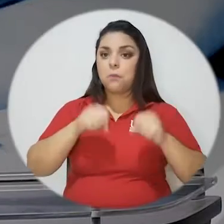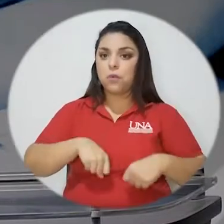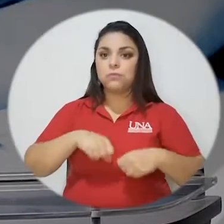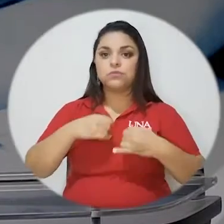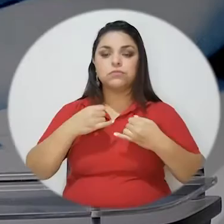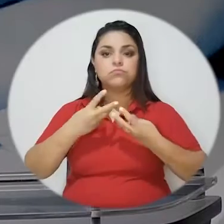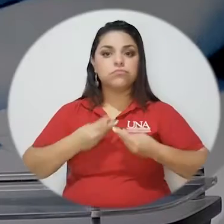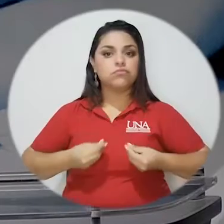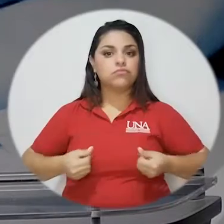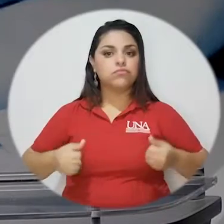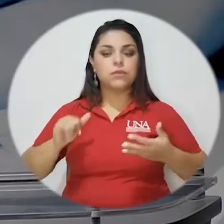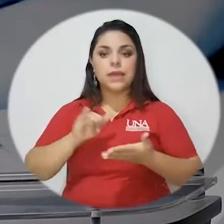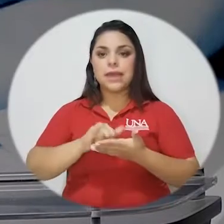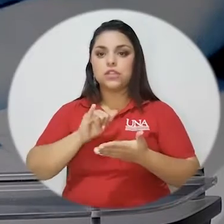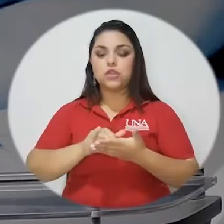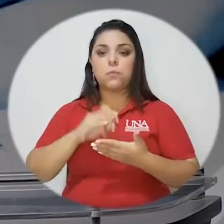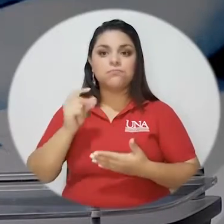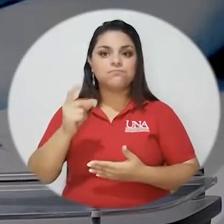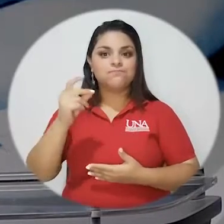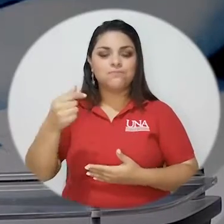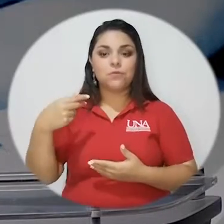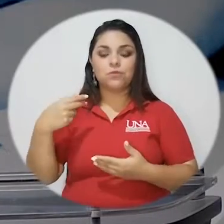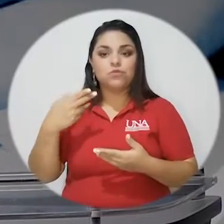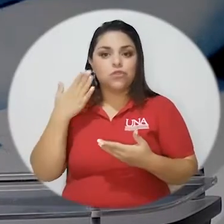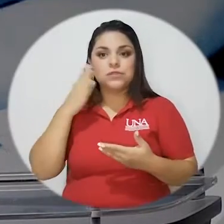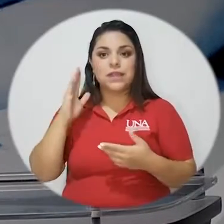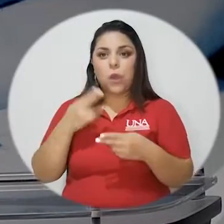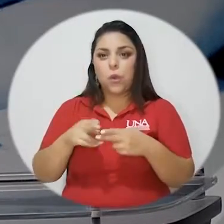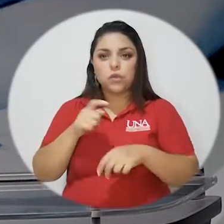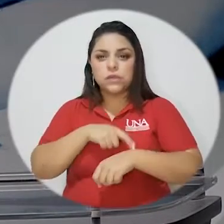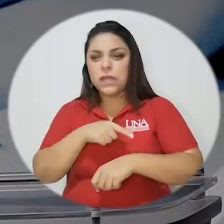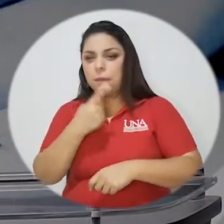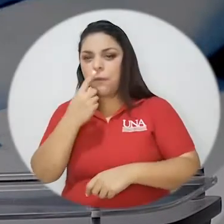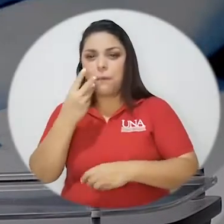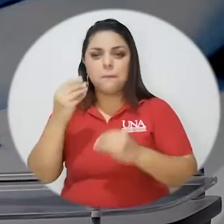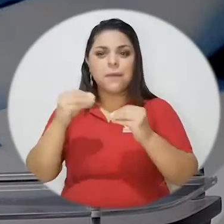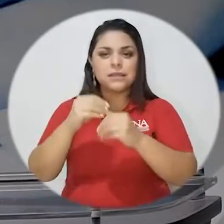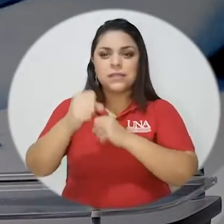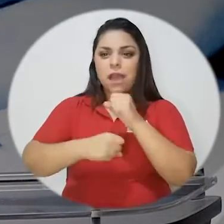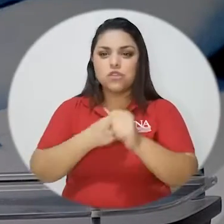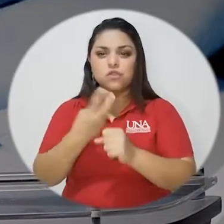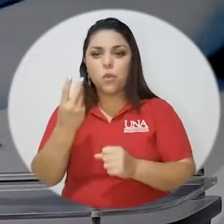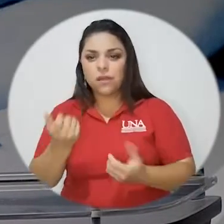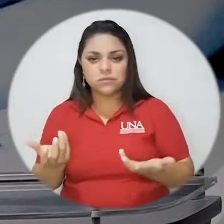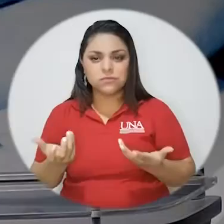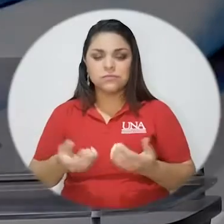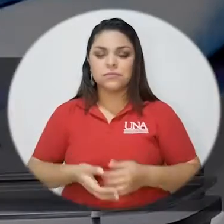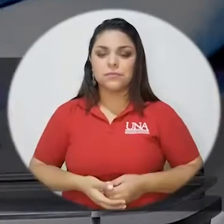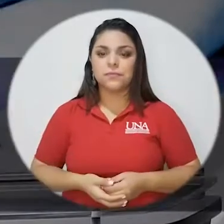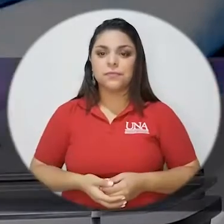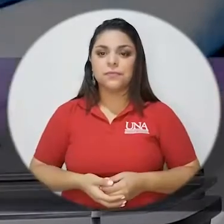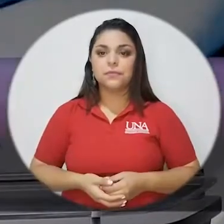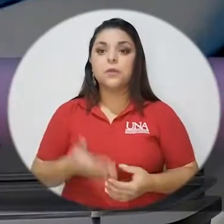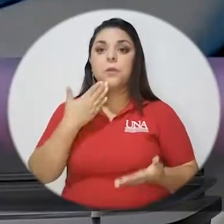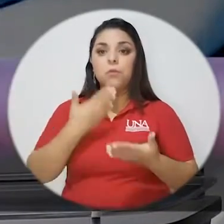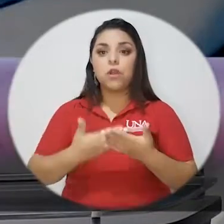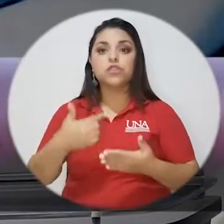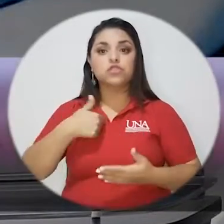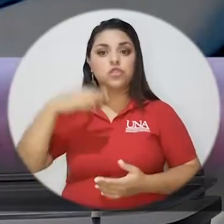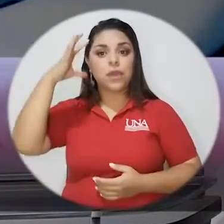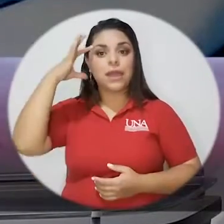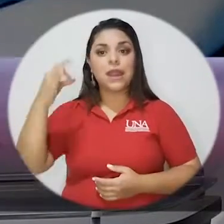esperanza de poder salir de esto en cuánto tiempo, tal vez un par de años más. Bueno, yo diría